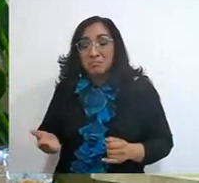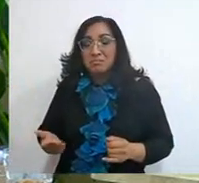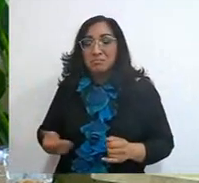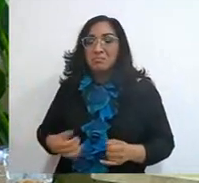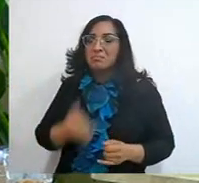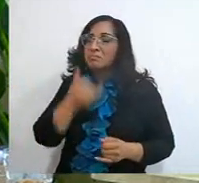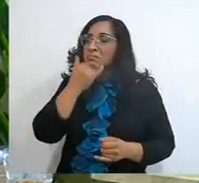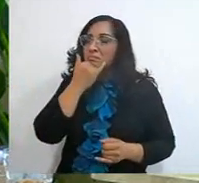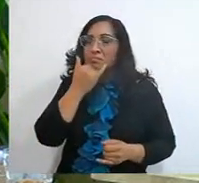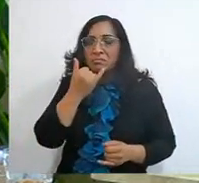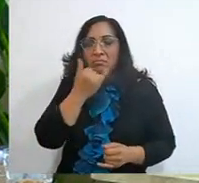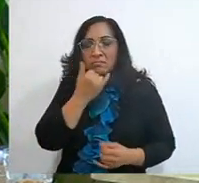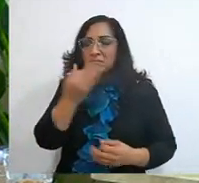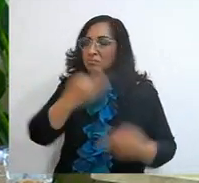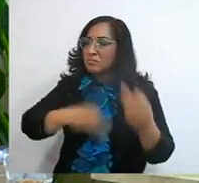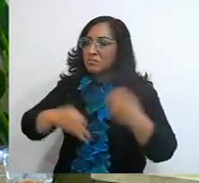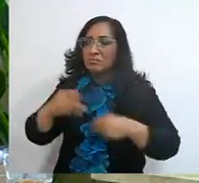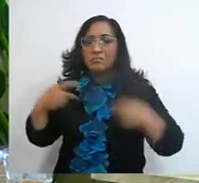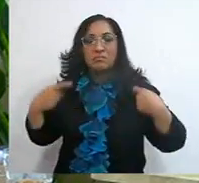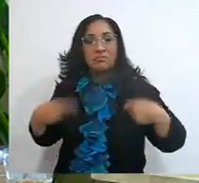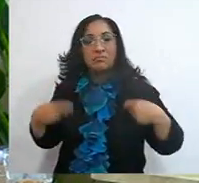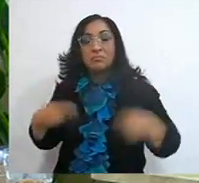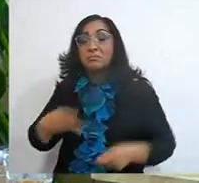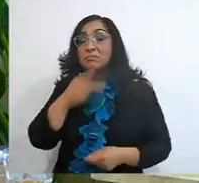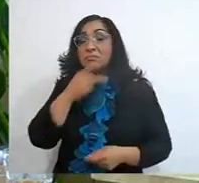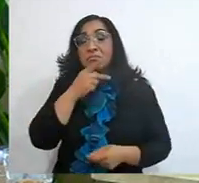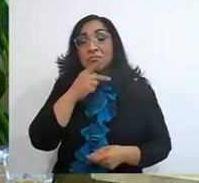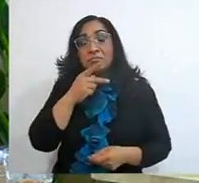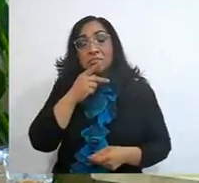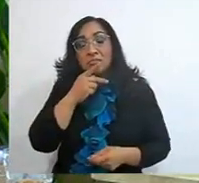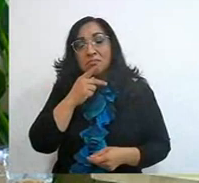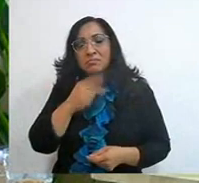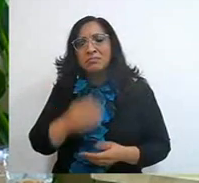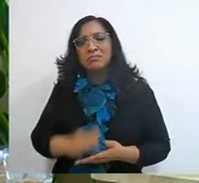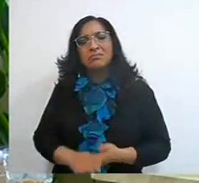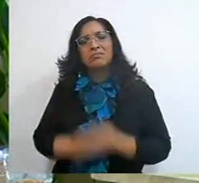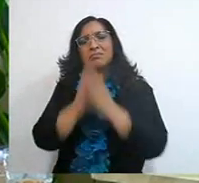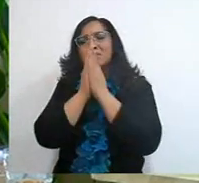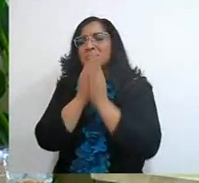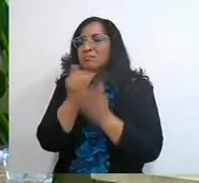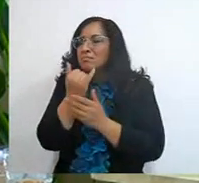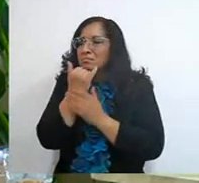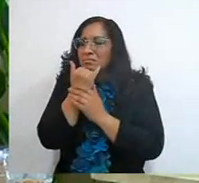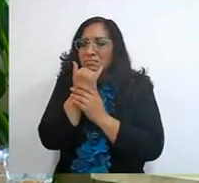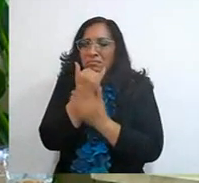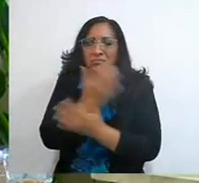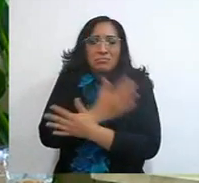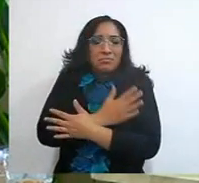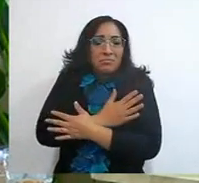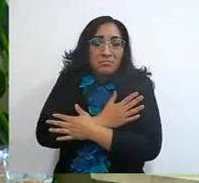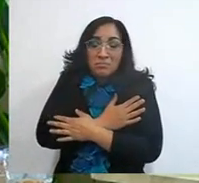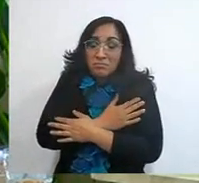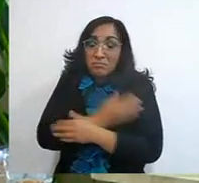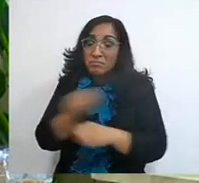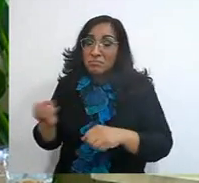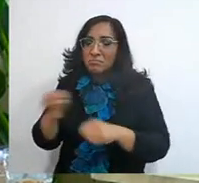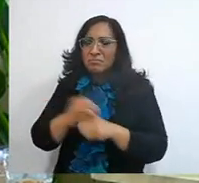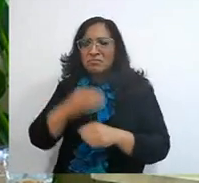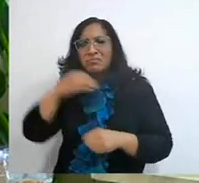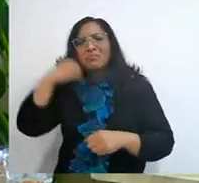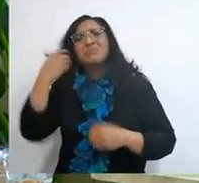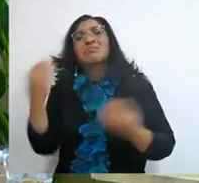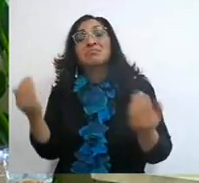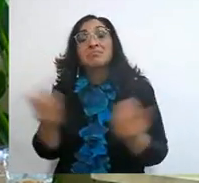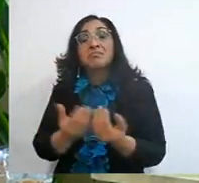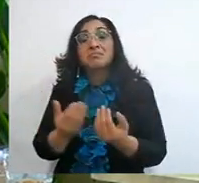Ten misericordia de toda esta gente, Padre. Apiádate de ella, Señor. Pon el querer como el